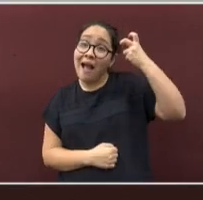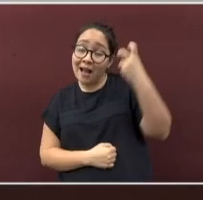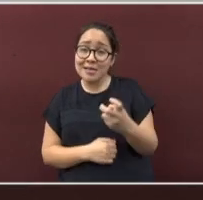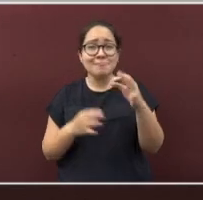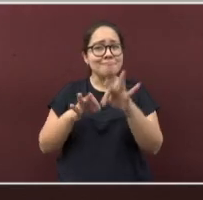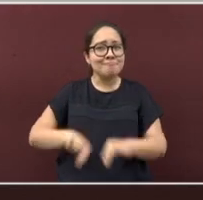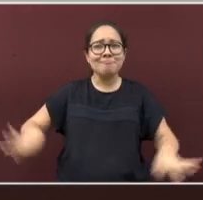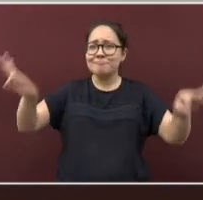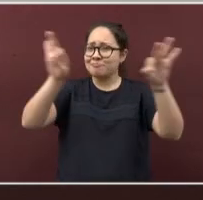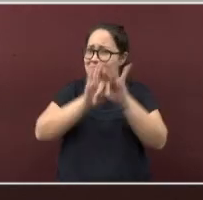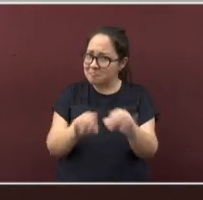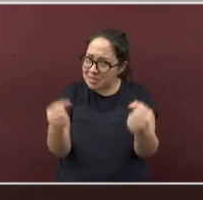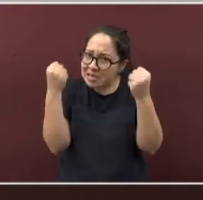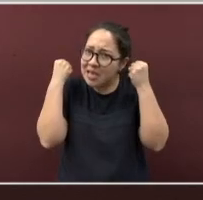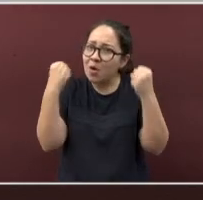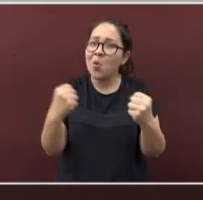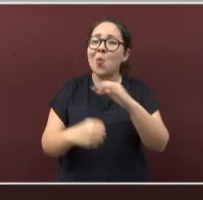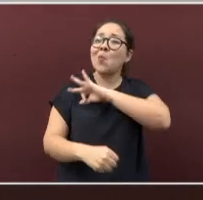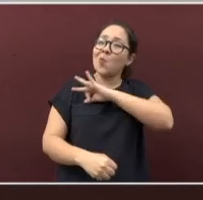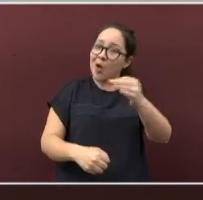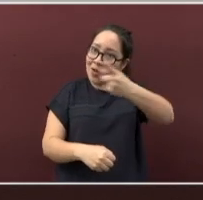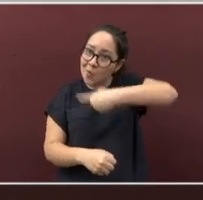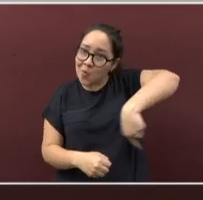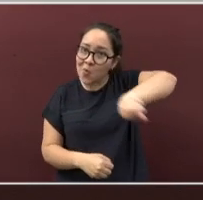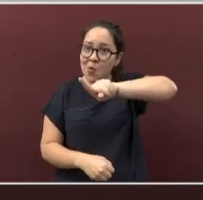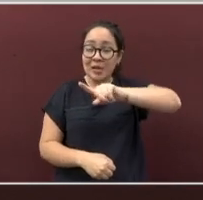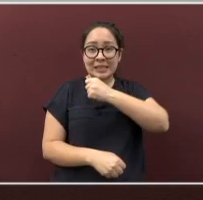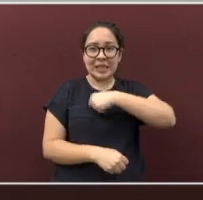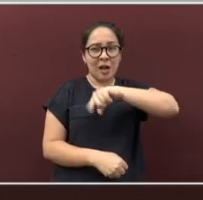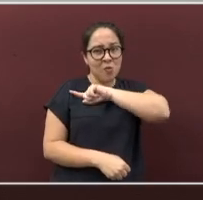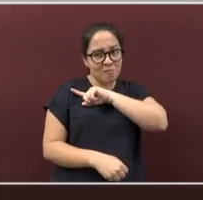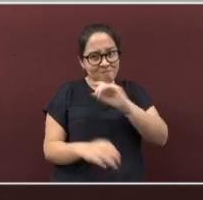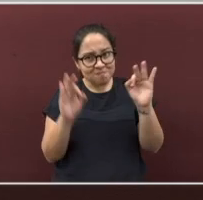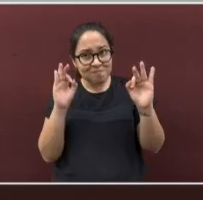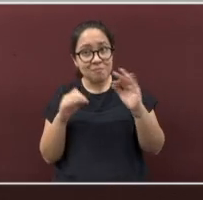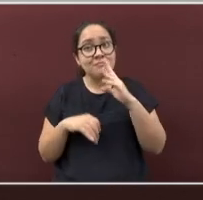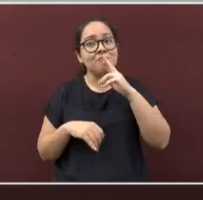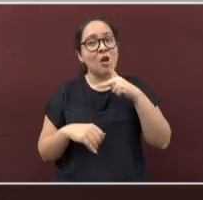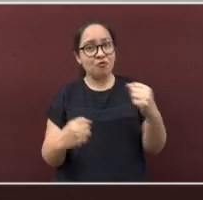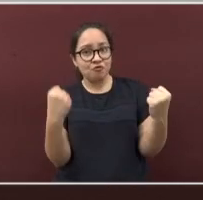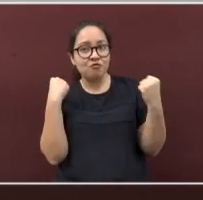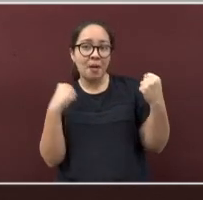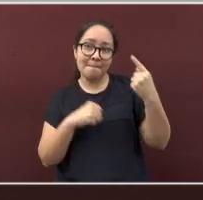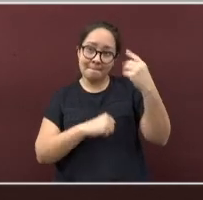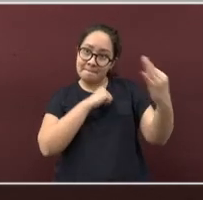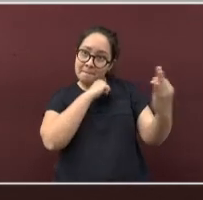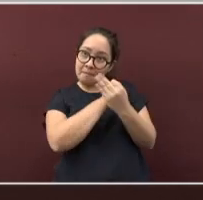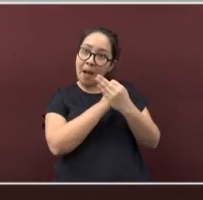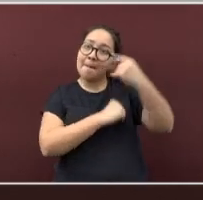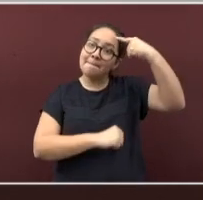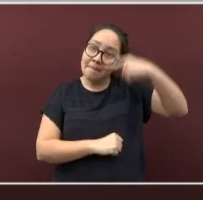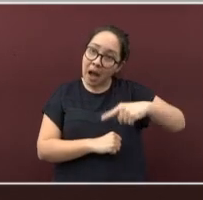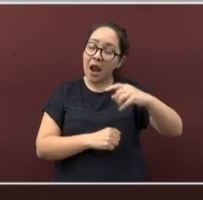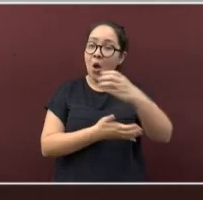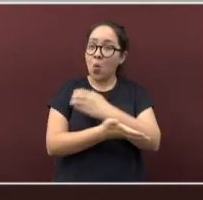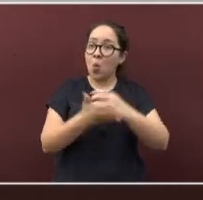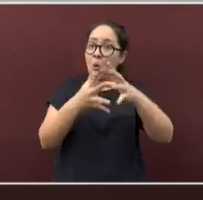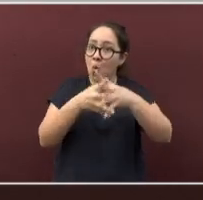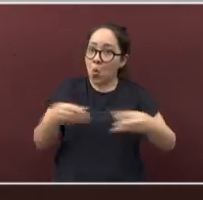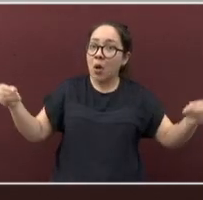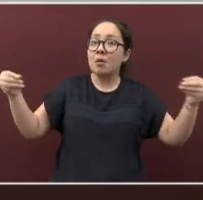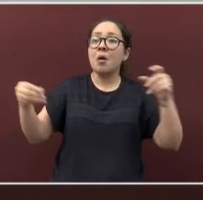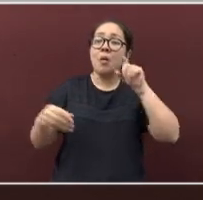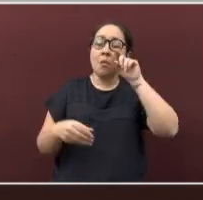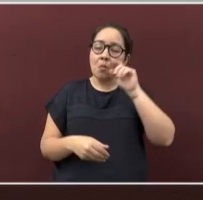les aseguro van a mejorar su estado de salud y la recuperación más visible